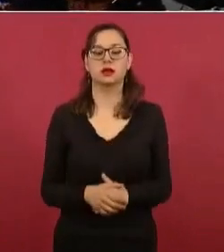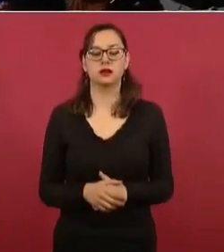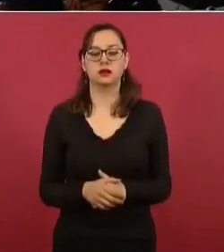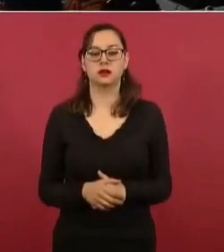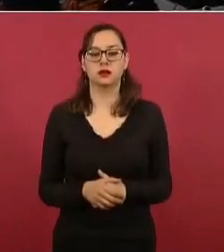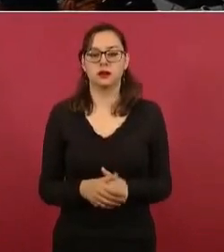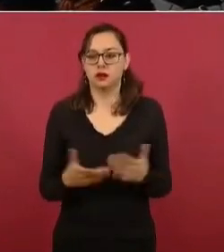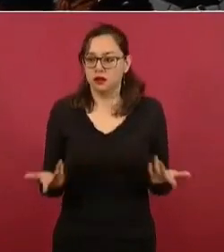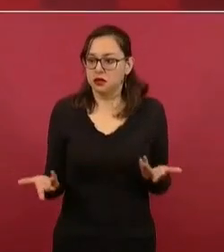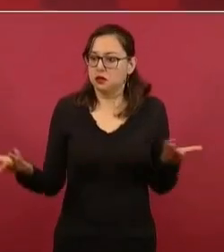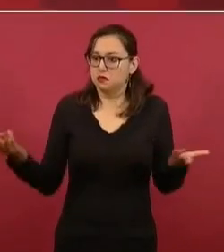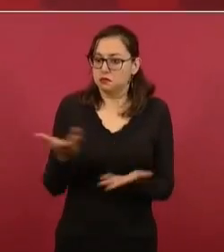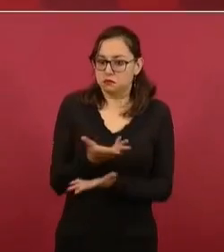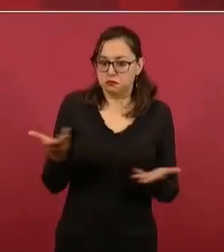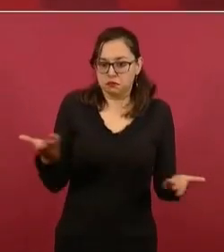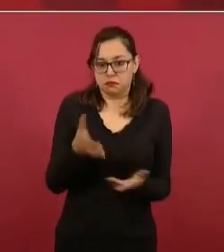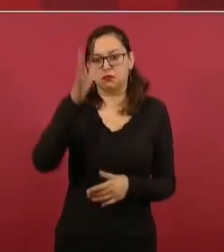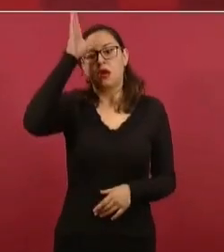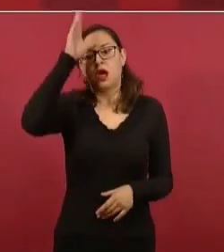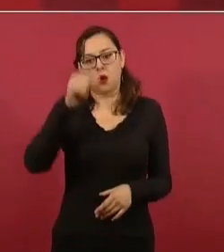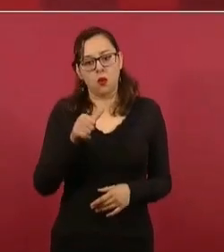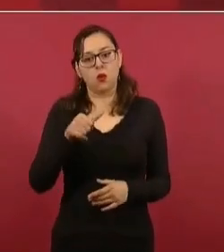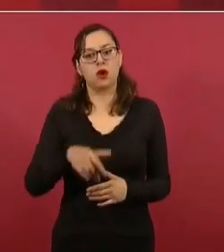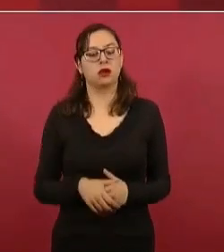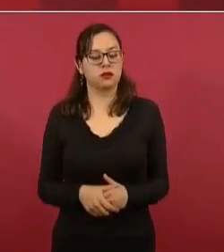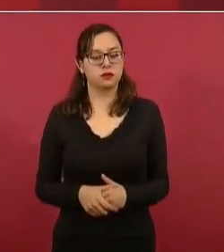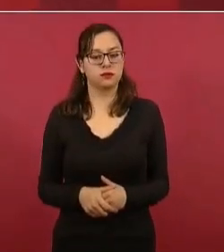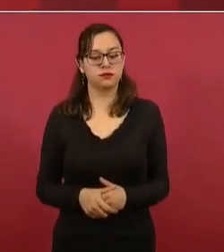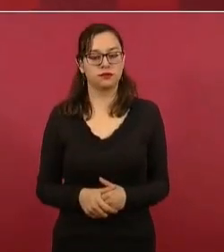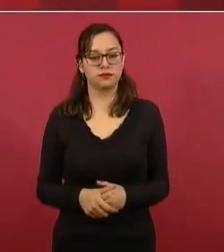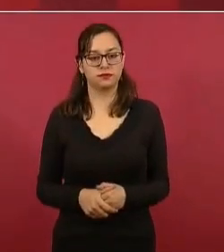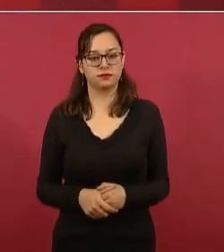y para llegar a acuerdos,